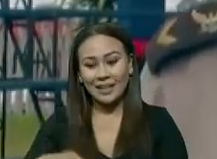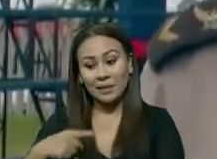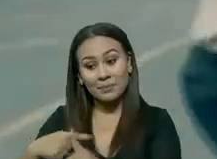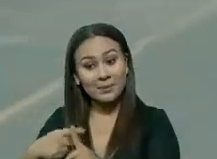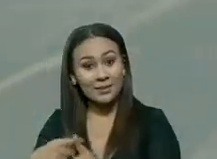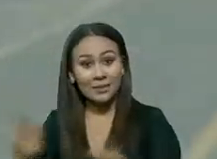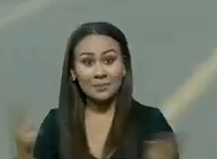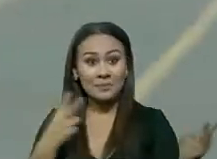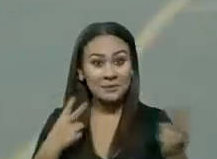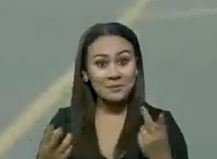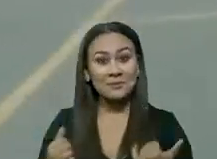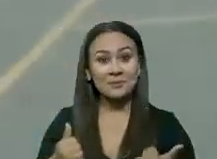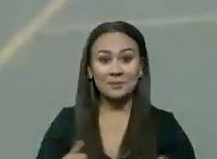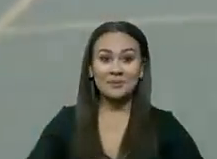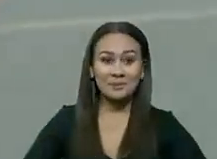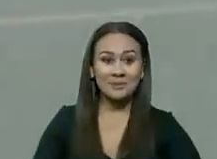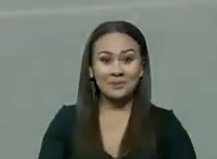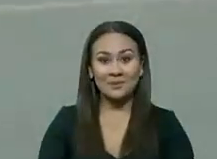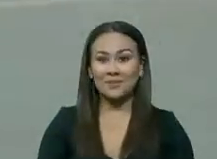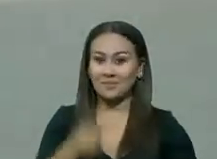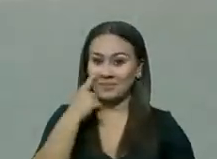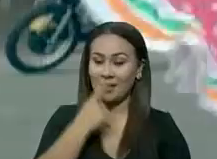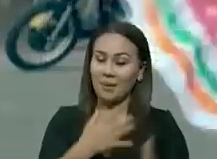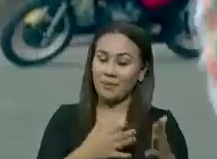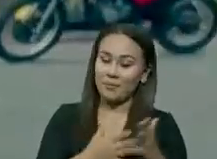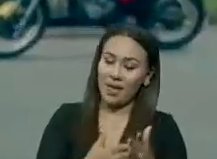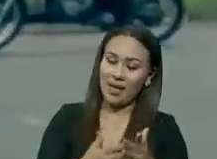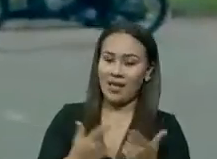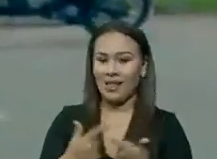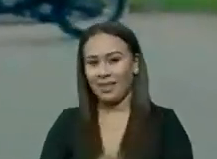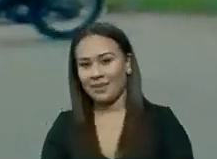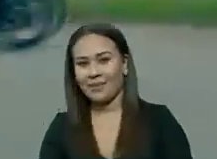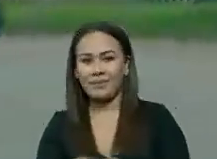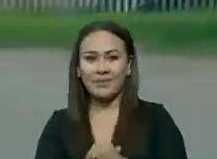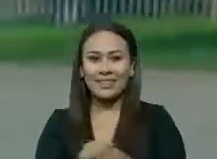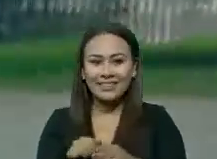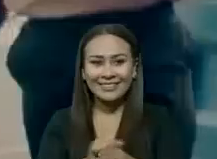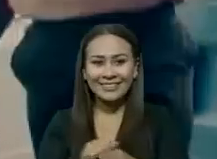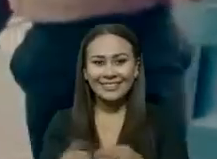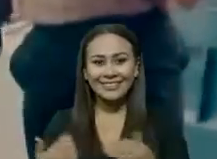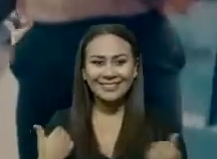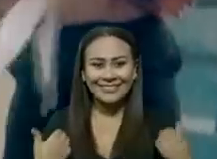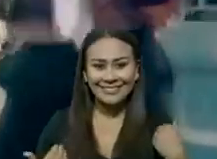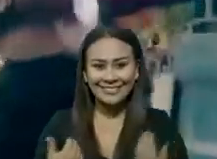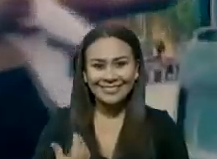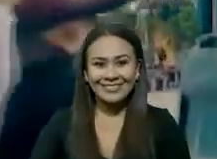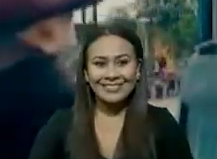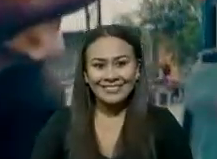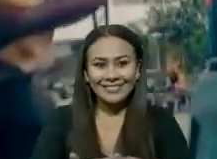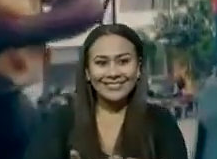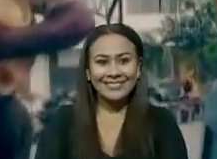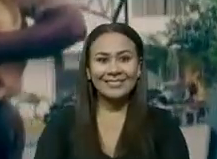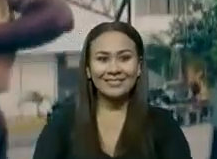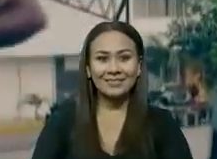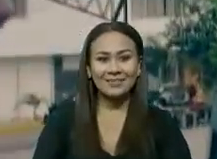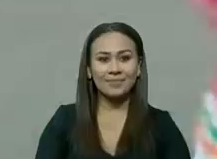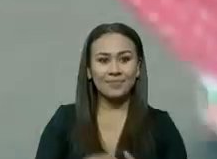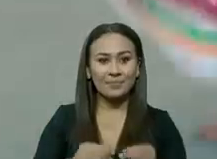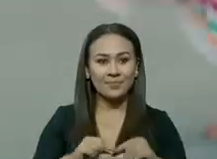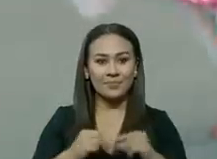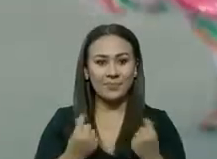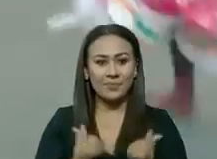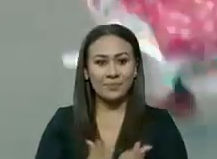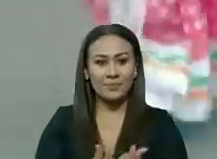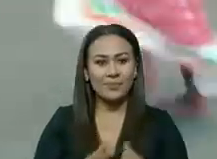bien. Ellos continúan entre francos y pases ensayando para las presentaciones. Aspiran que la agrupación se mantenga y se